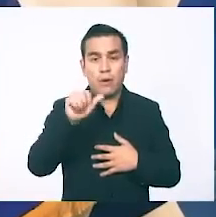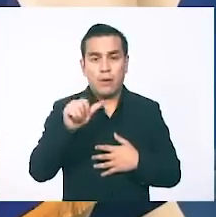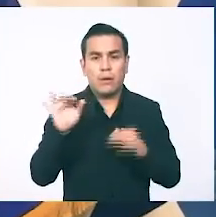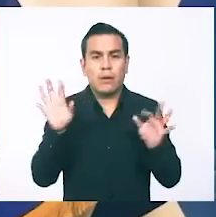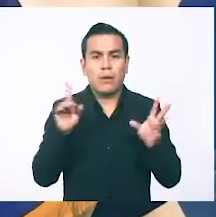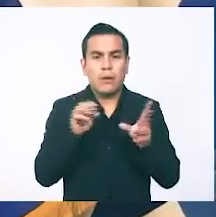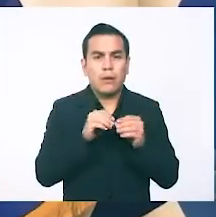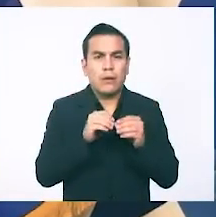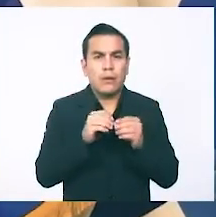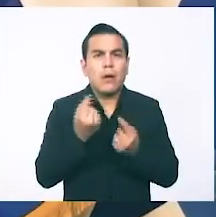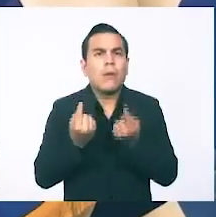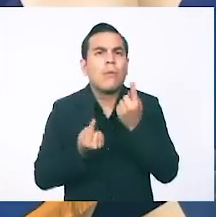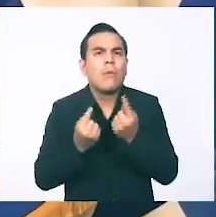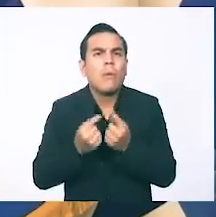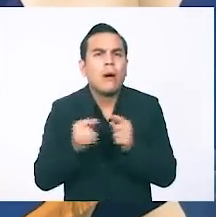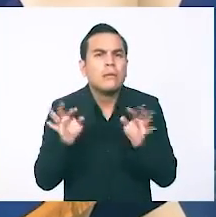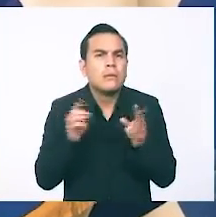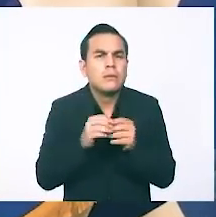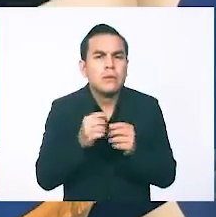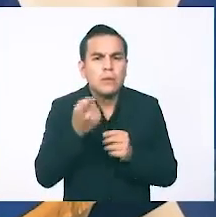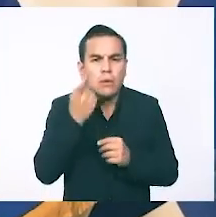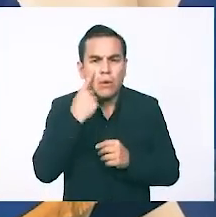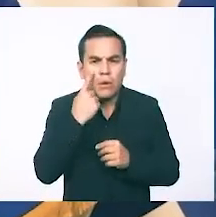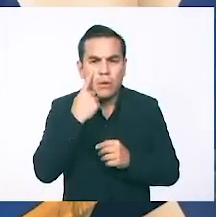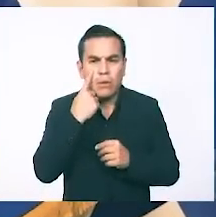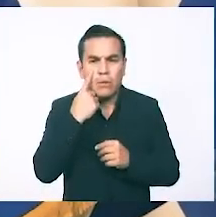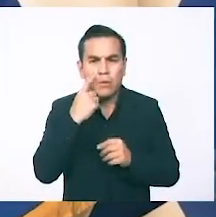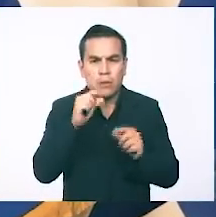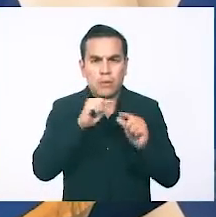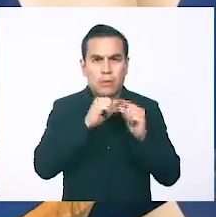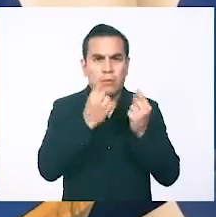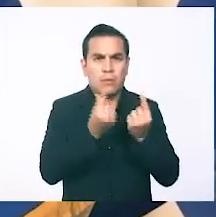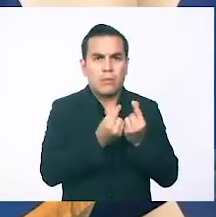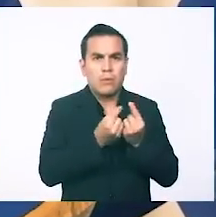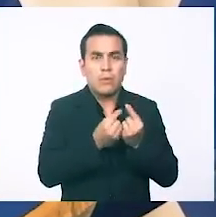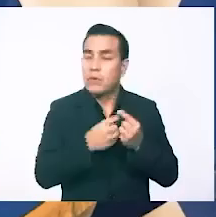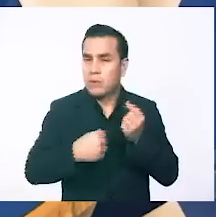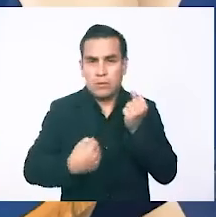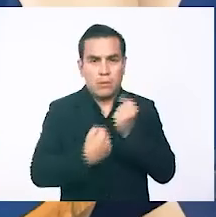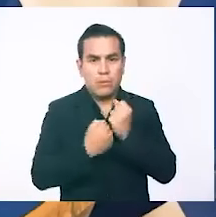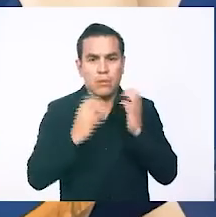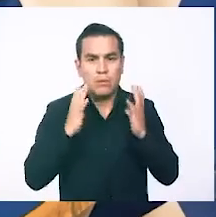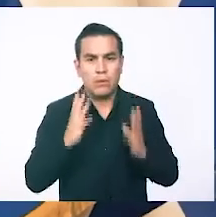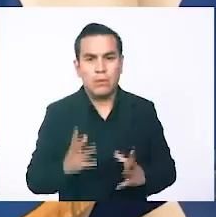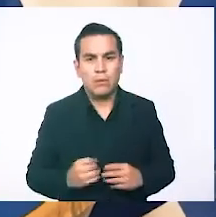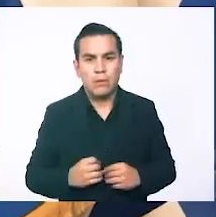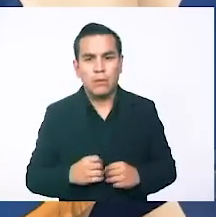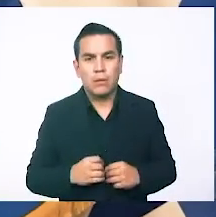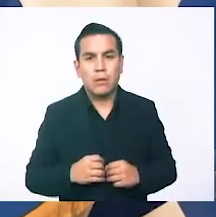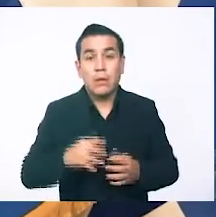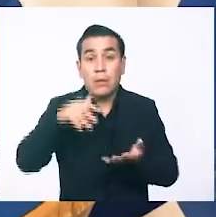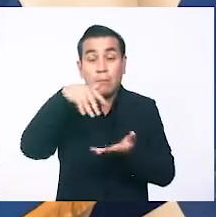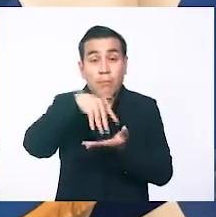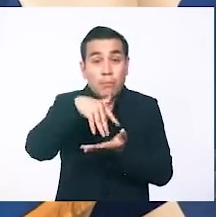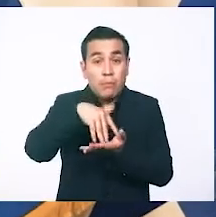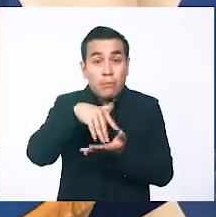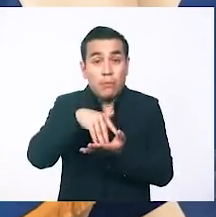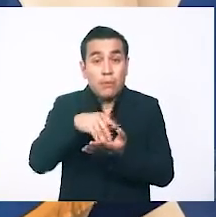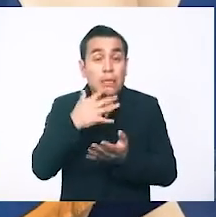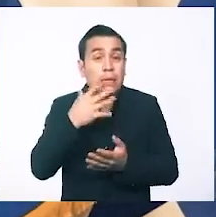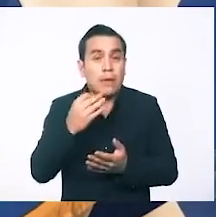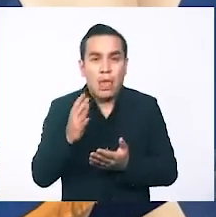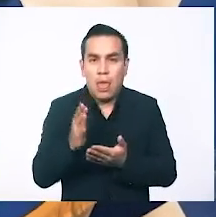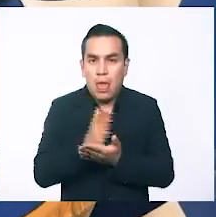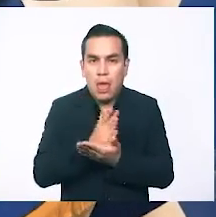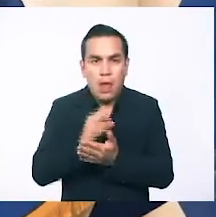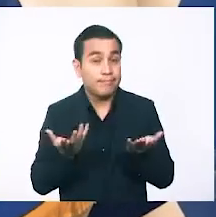civil. ¿A qué sociedad civil se reunieron? Se reunieron con unos grupos de oposición. Porque la sociedad civil jamás hubiera dicho lo que dice el reporte de la